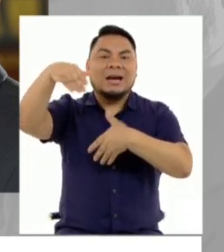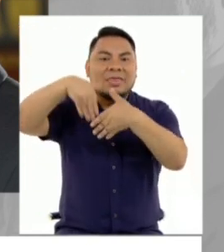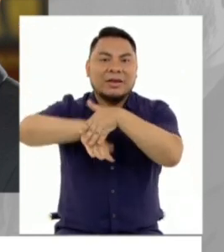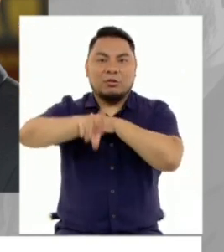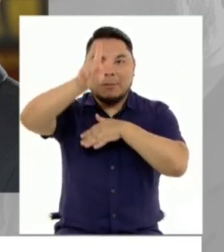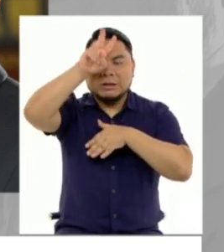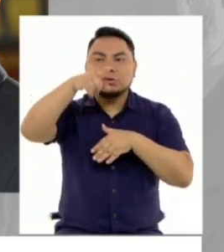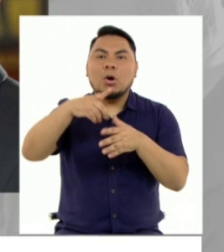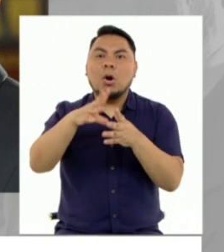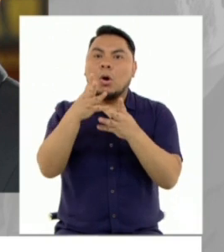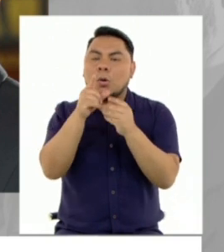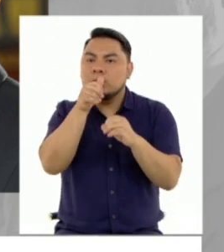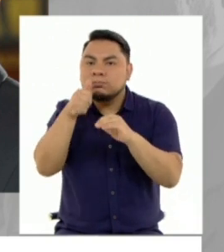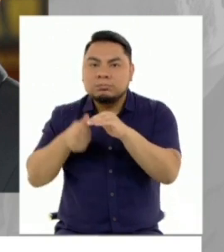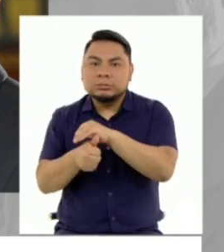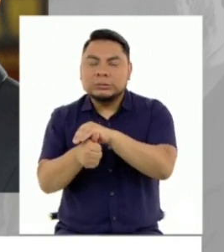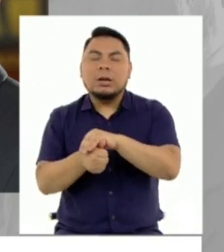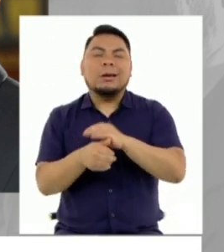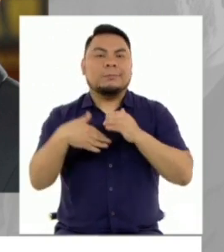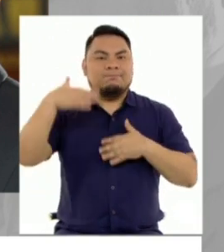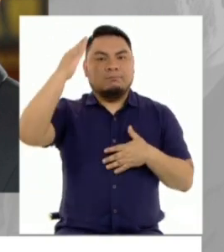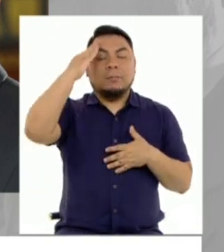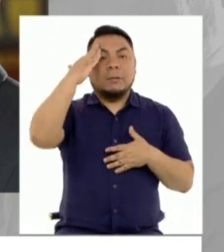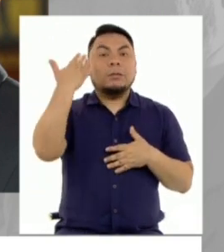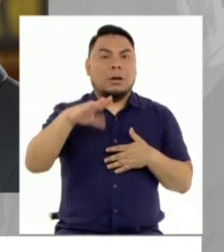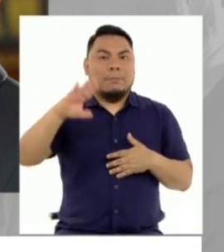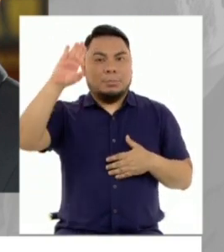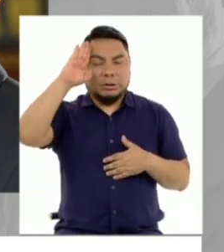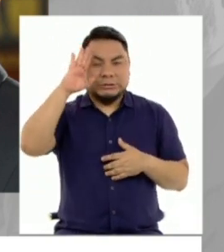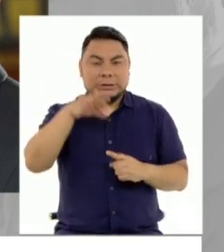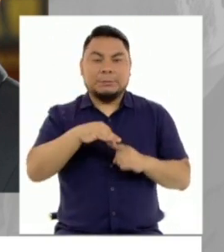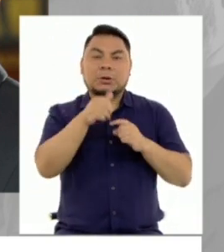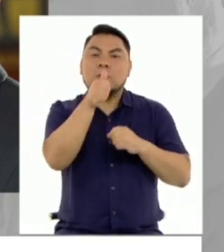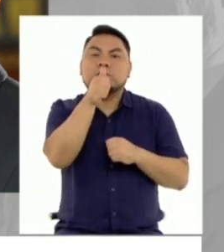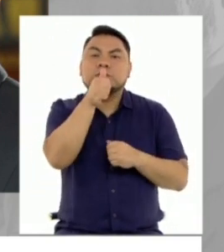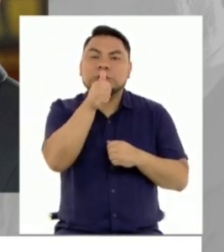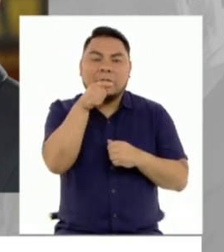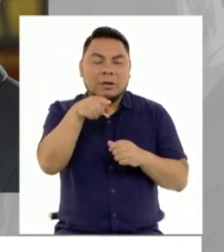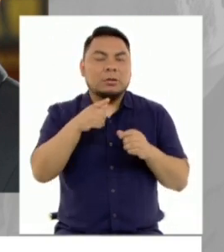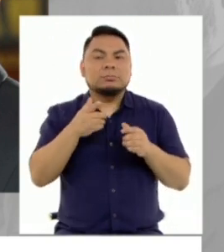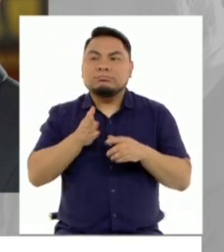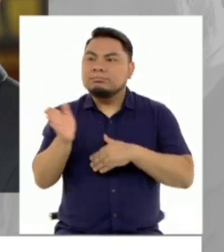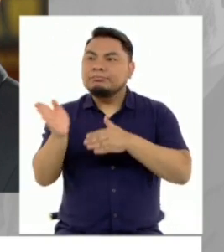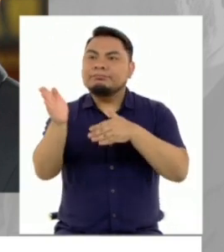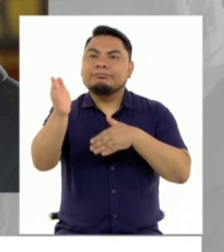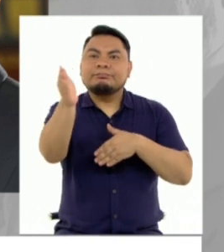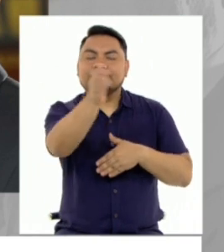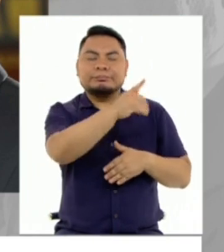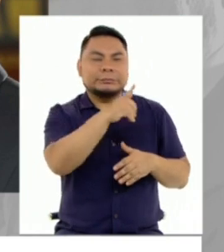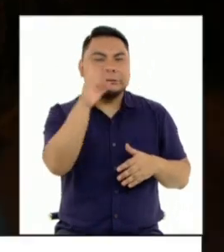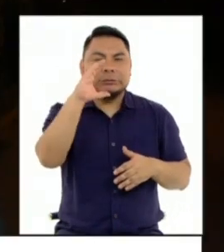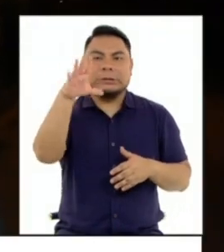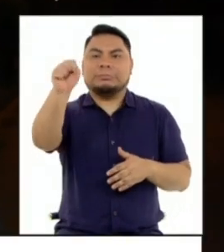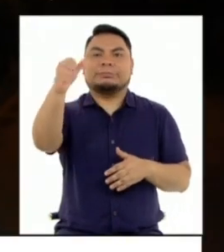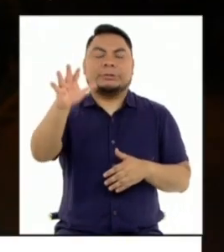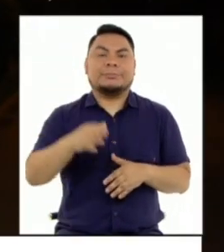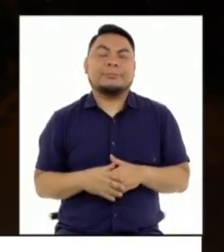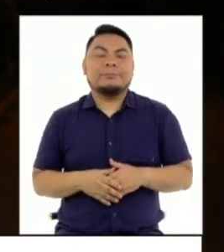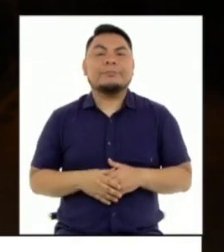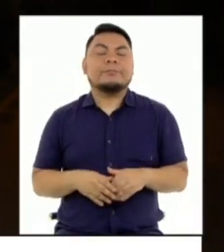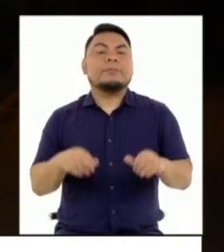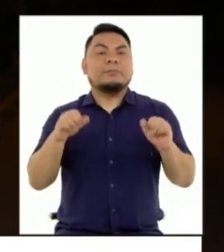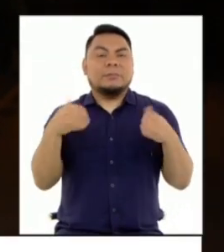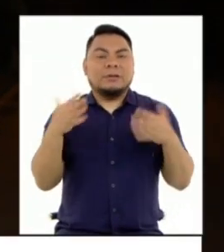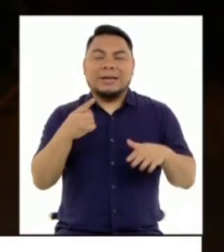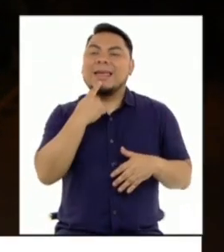ubicación, hablamos con la certeza y la convicción que iban a ser capturados más temprano que tarde. Siempre se dijo